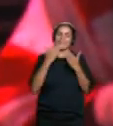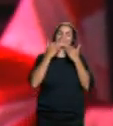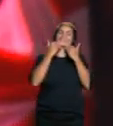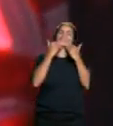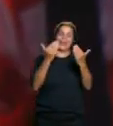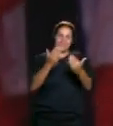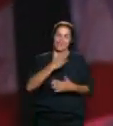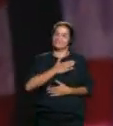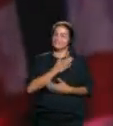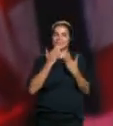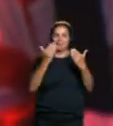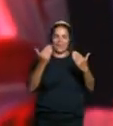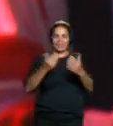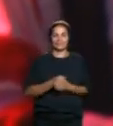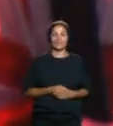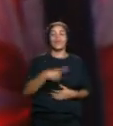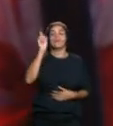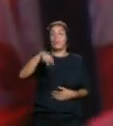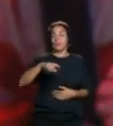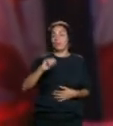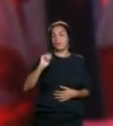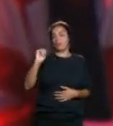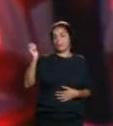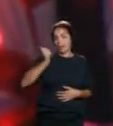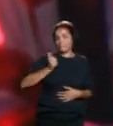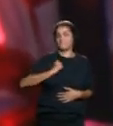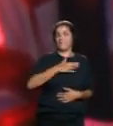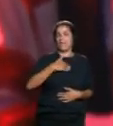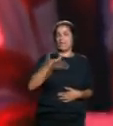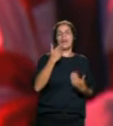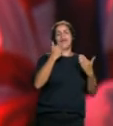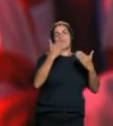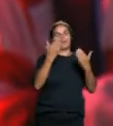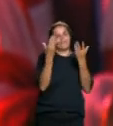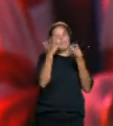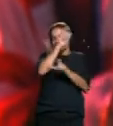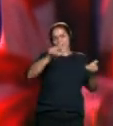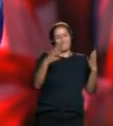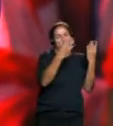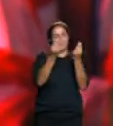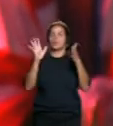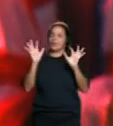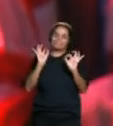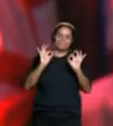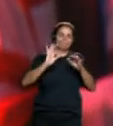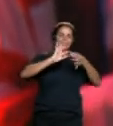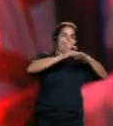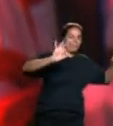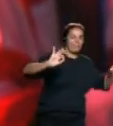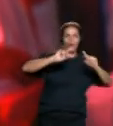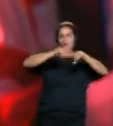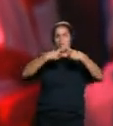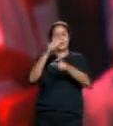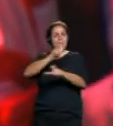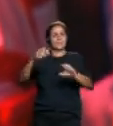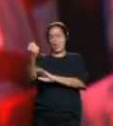también para agradecer, bueno, a muchísima gente, pero por supuesto, amigos, familiares, gente que nos ha apoyado